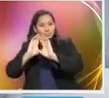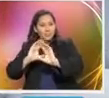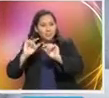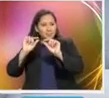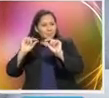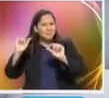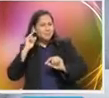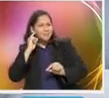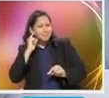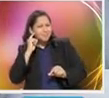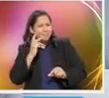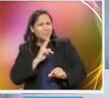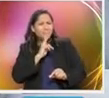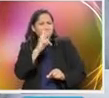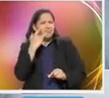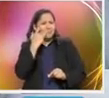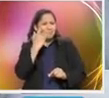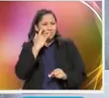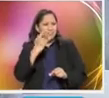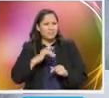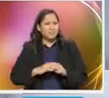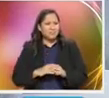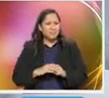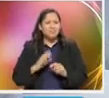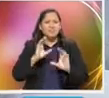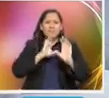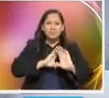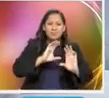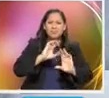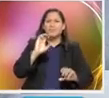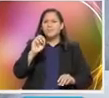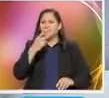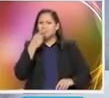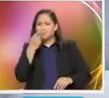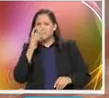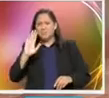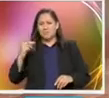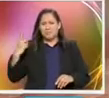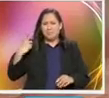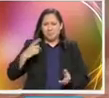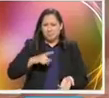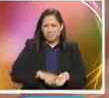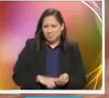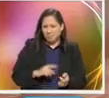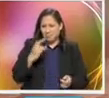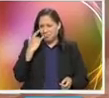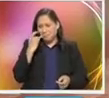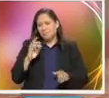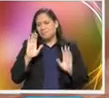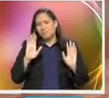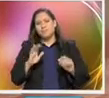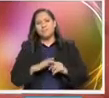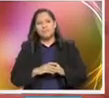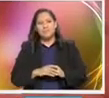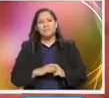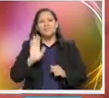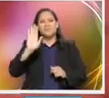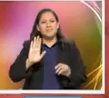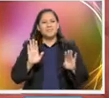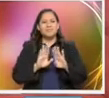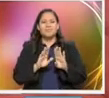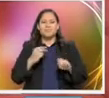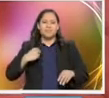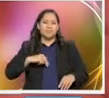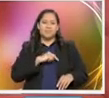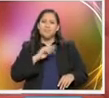cositas extrañas, ¿no? Como cantando, hablando. Pues sí. También todo parte de lo que... Yo creo que llegaron un momento en que dijeron, ya somos